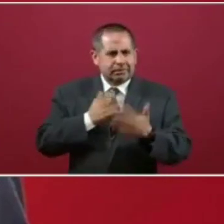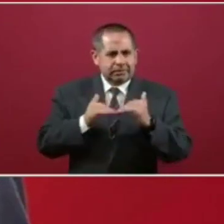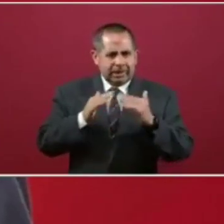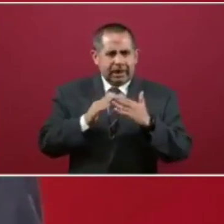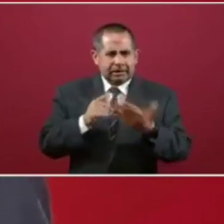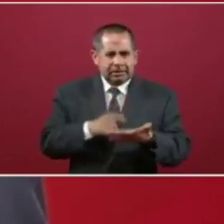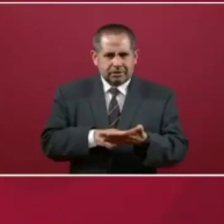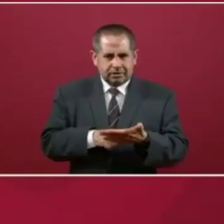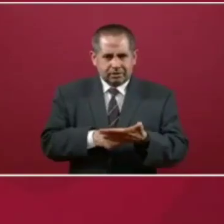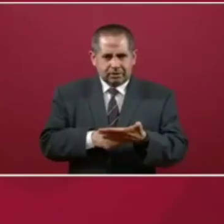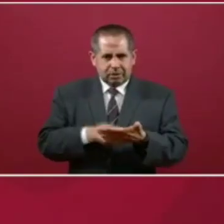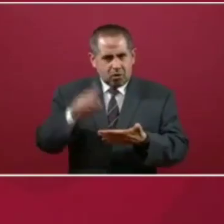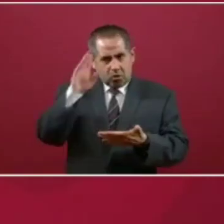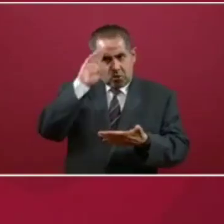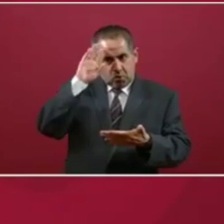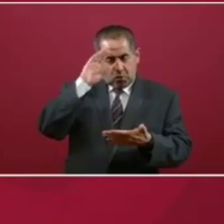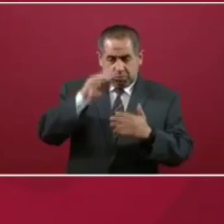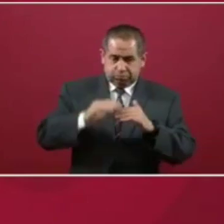llegó